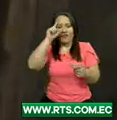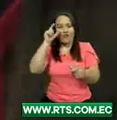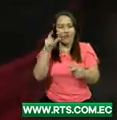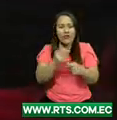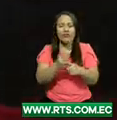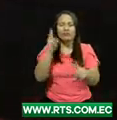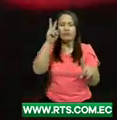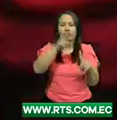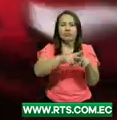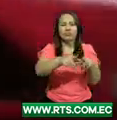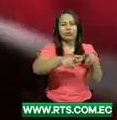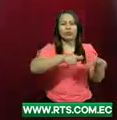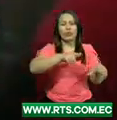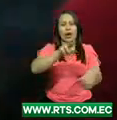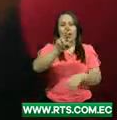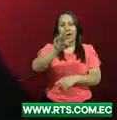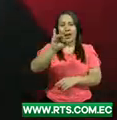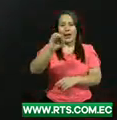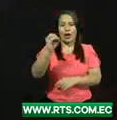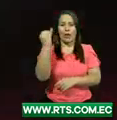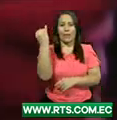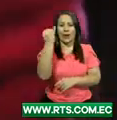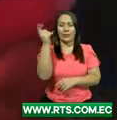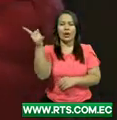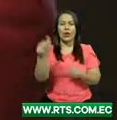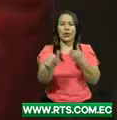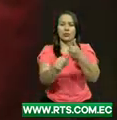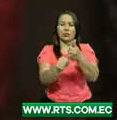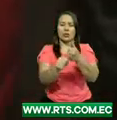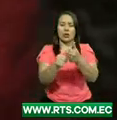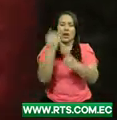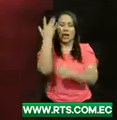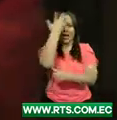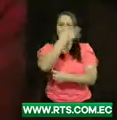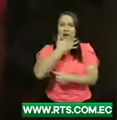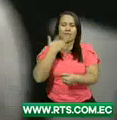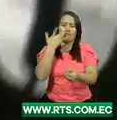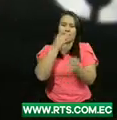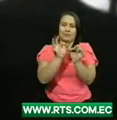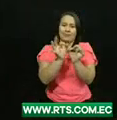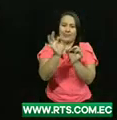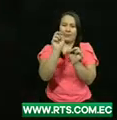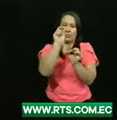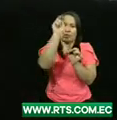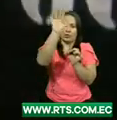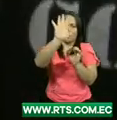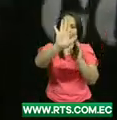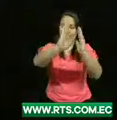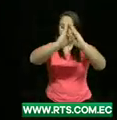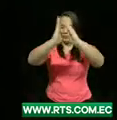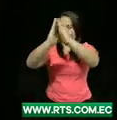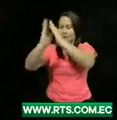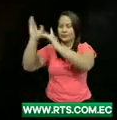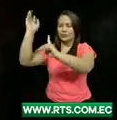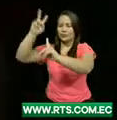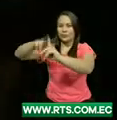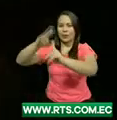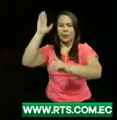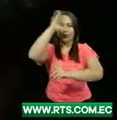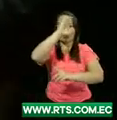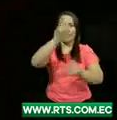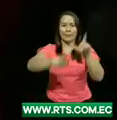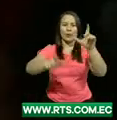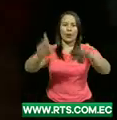del lagarto del cantón rioverde norte de la provincia de granjas donde de forma simultánea llenaron cinco viviendas en busca de los sospechosos